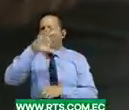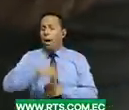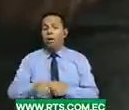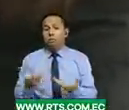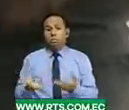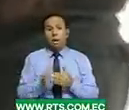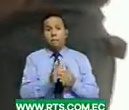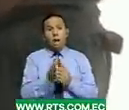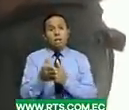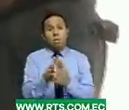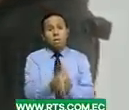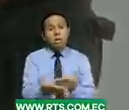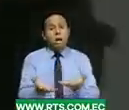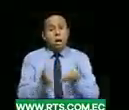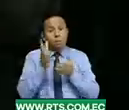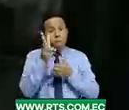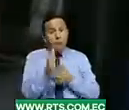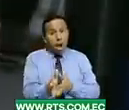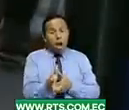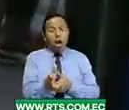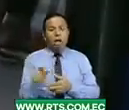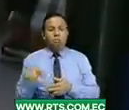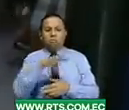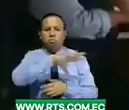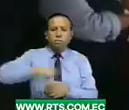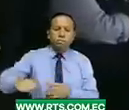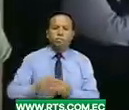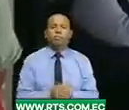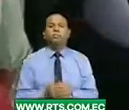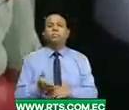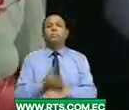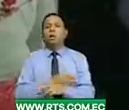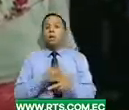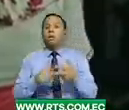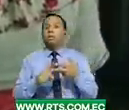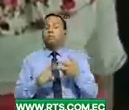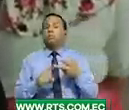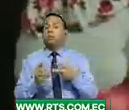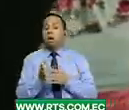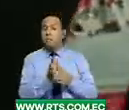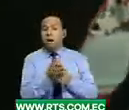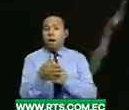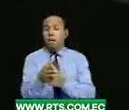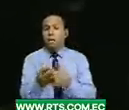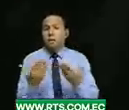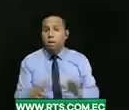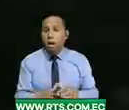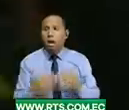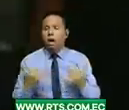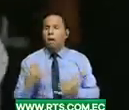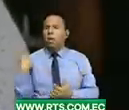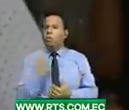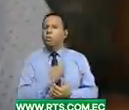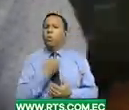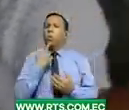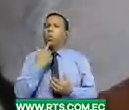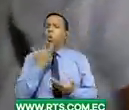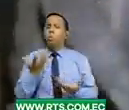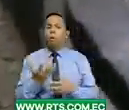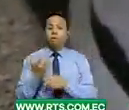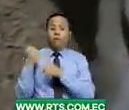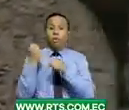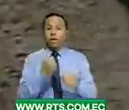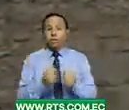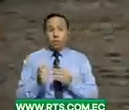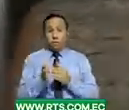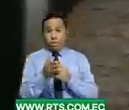la Metrovía hace estación. Ante lo ocurrido en dos estaciones del sistema de transporte masivo, buscamos la versión oficial de la Fundación